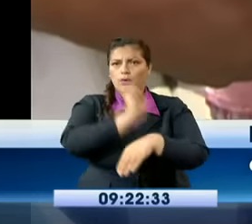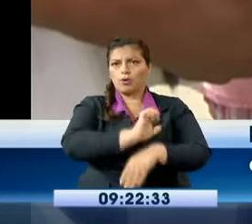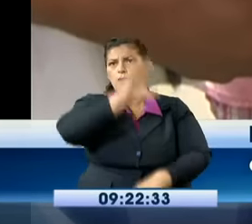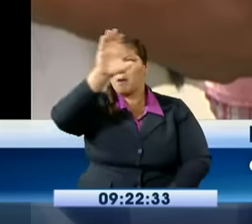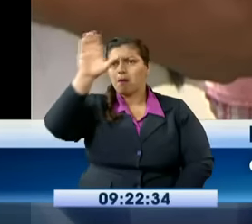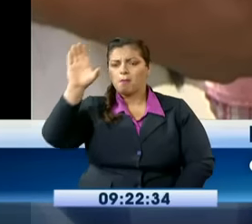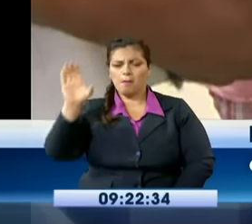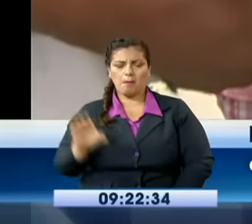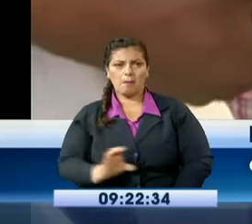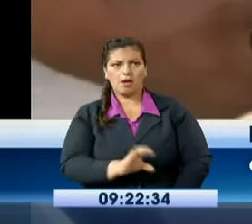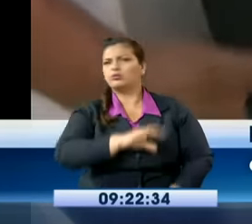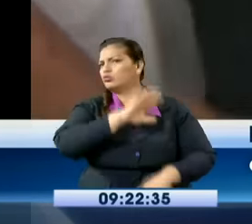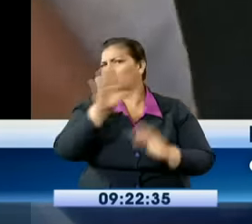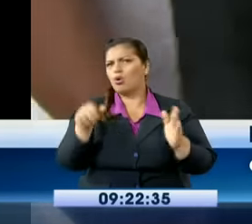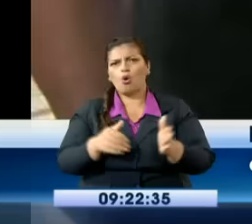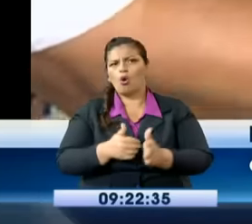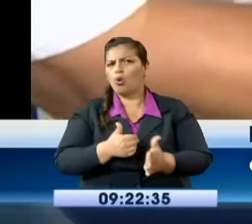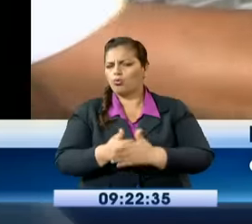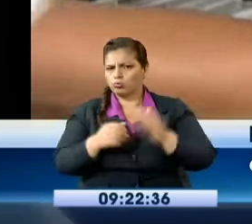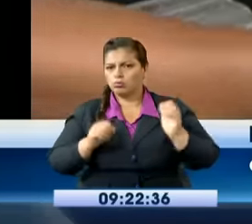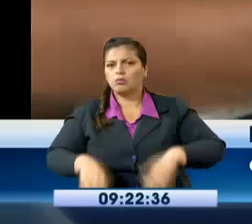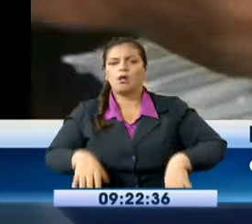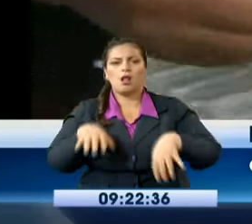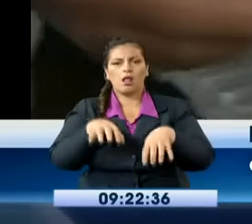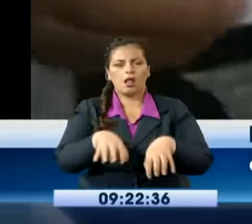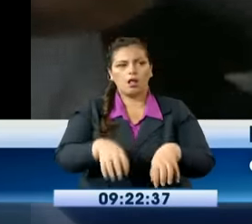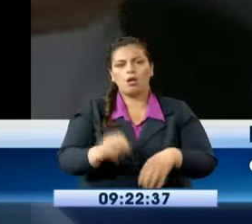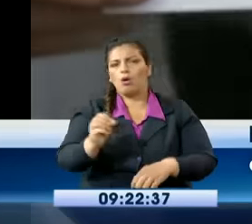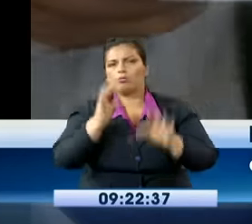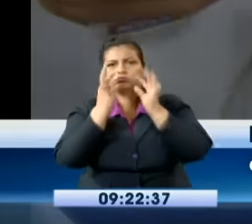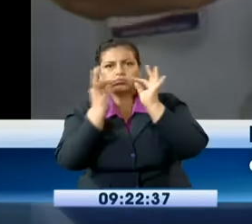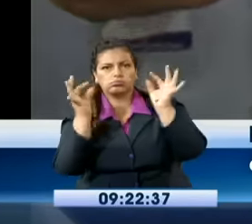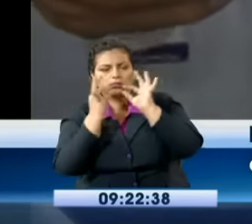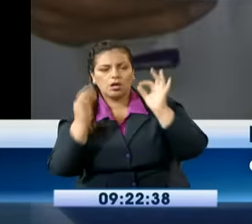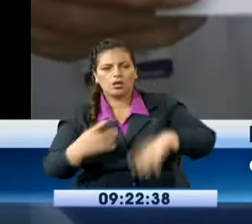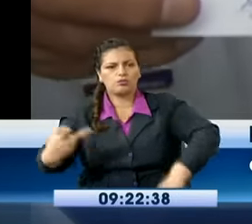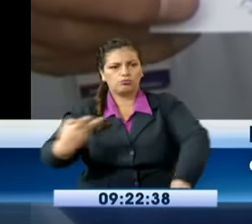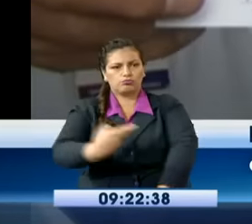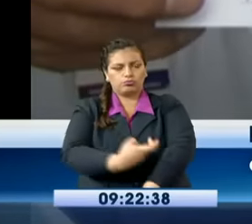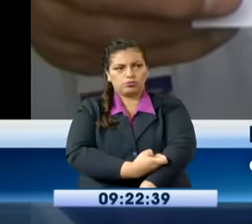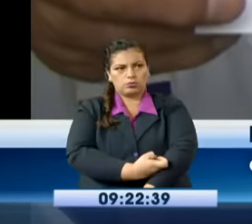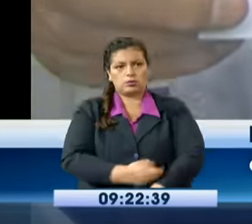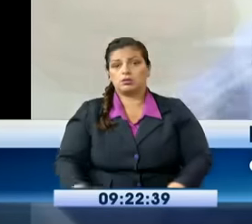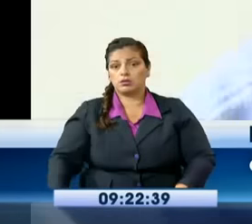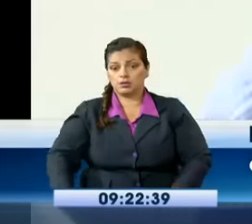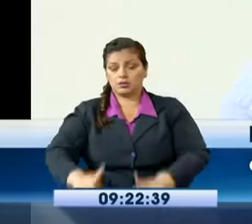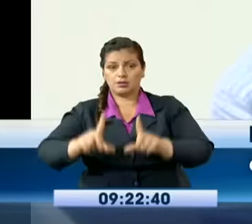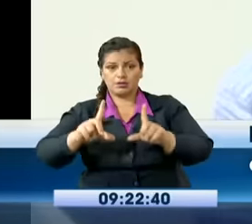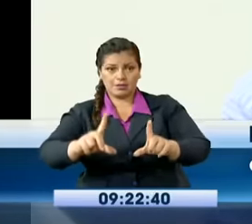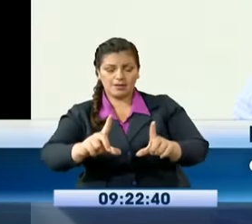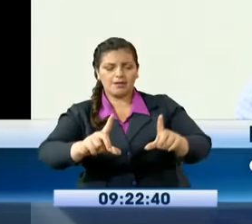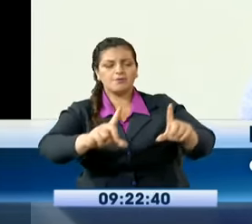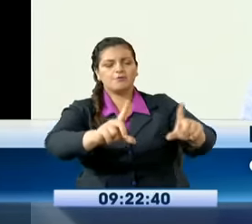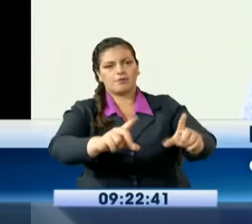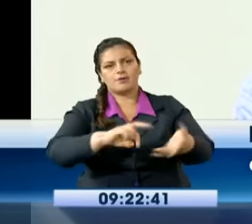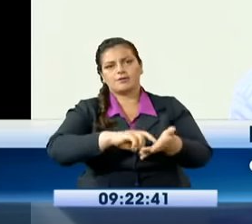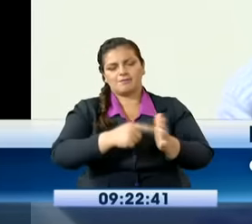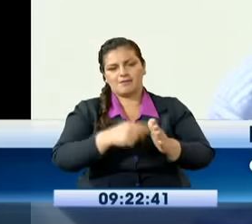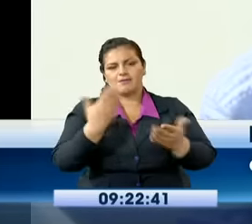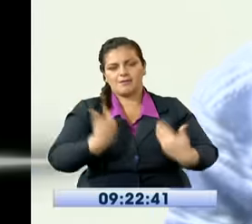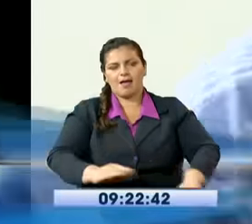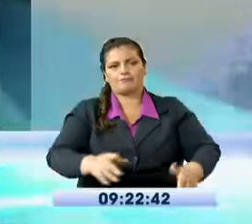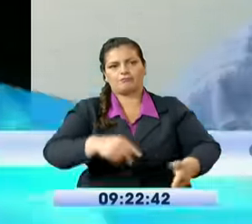se aplican anualmente y se entregan carnets de control para el dueño del animal. ¿Cómo se enteró de la campaña? Antes que vine al